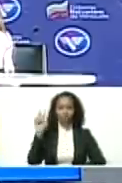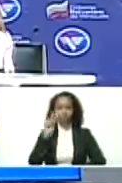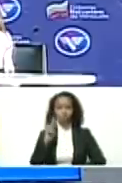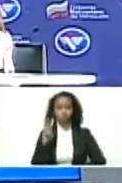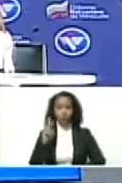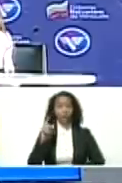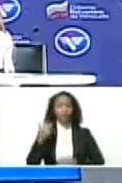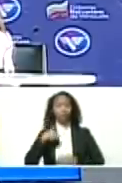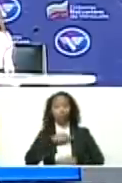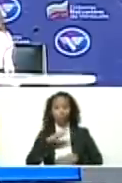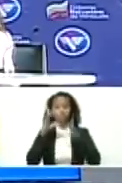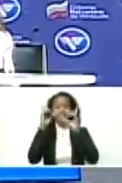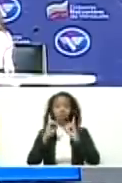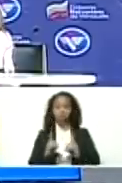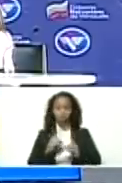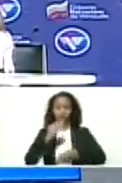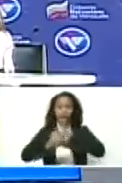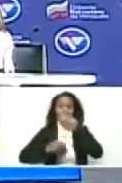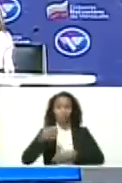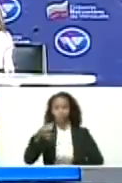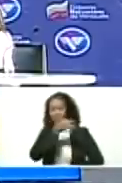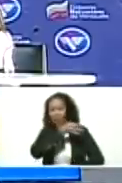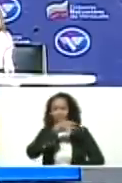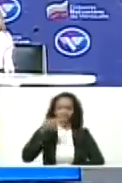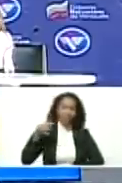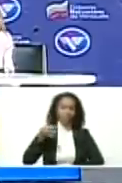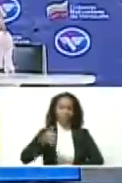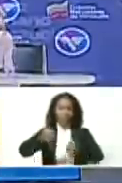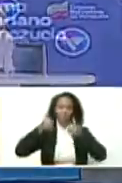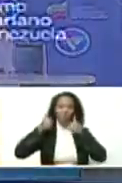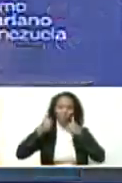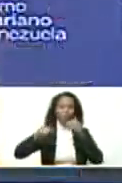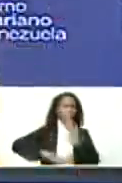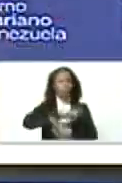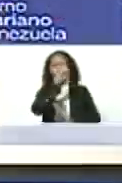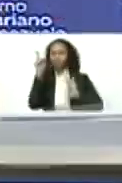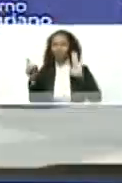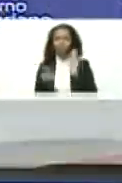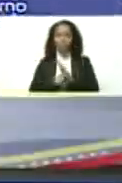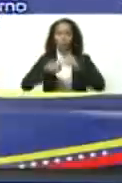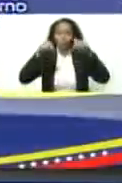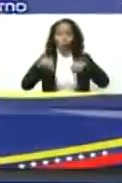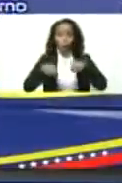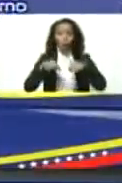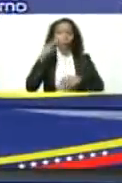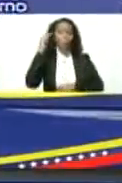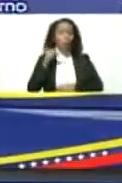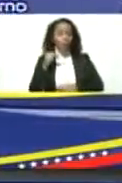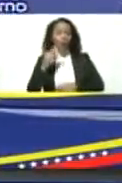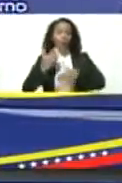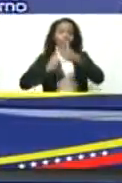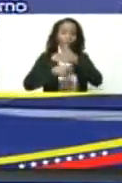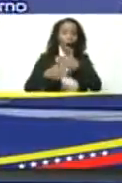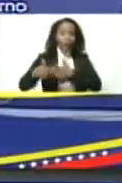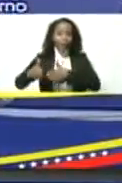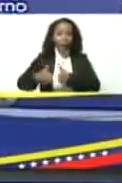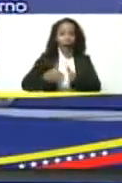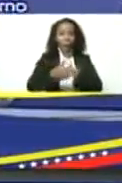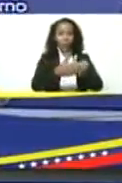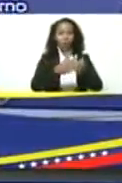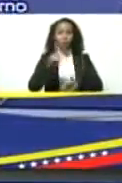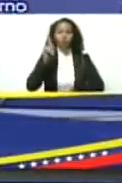que tomamos fue todo un éxito, éxito total. Y hoy el Bolívar transita el camino a